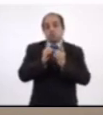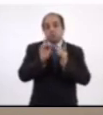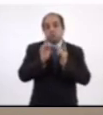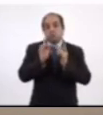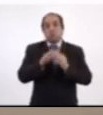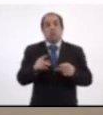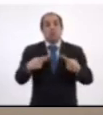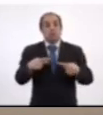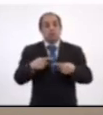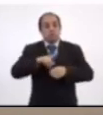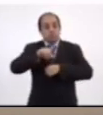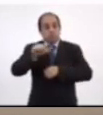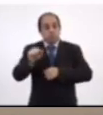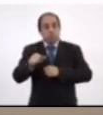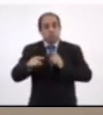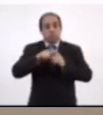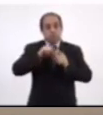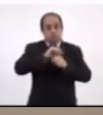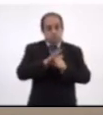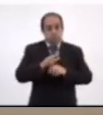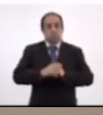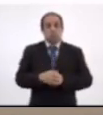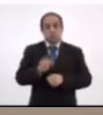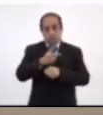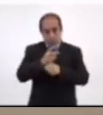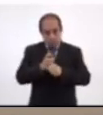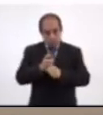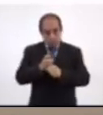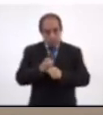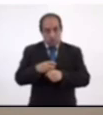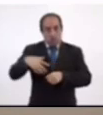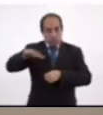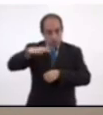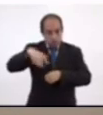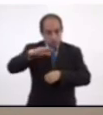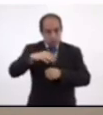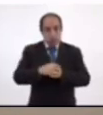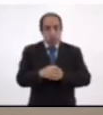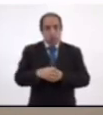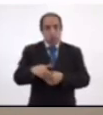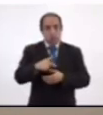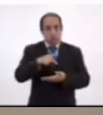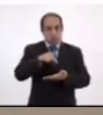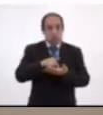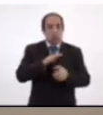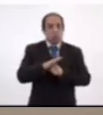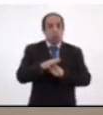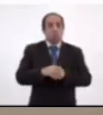con una persona que posteriormente salió positiva a COVID, los invitamos a que busquen en esta dirección, en